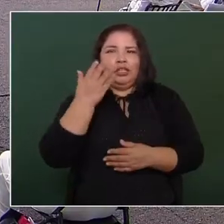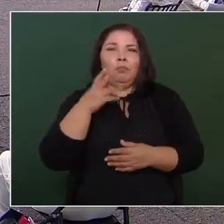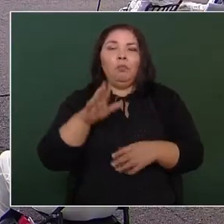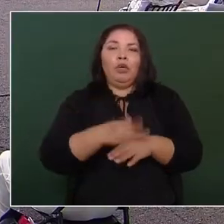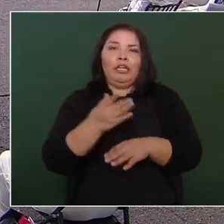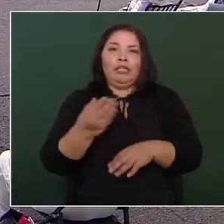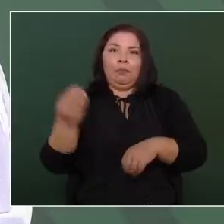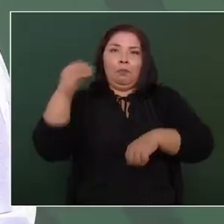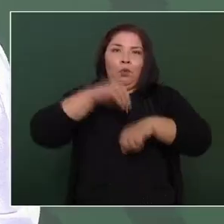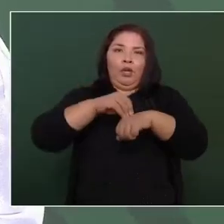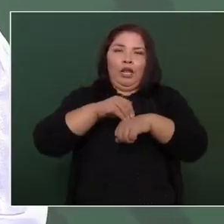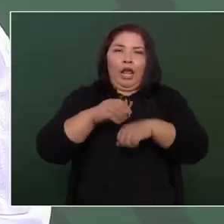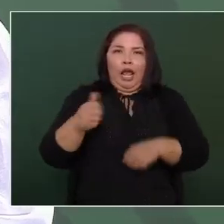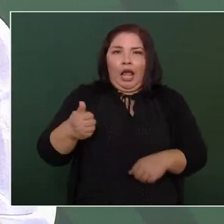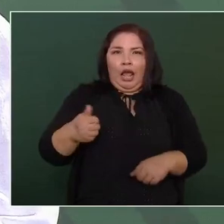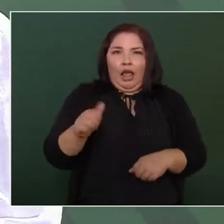camarón